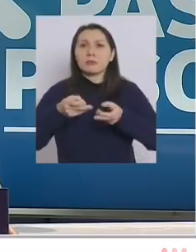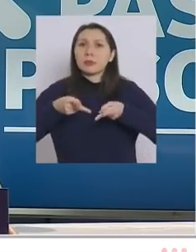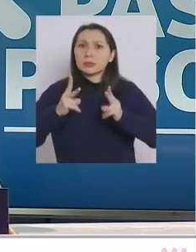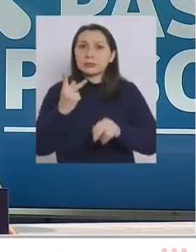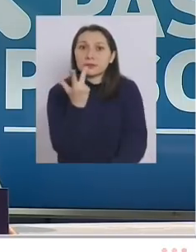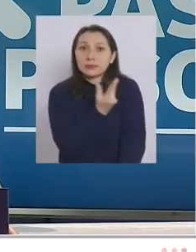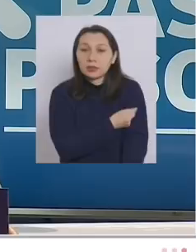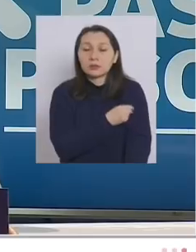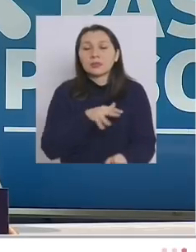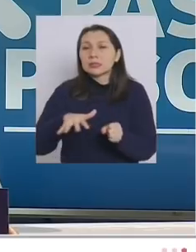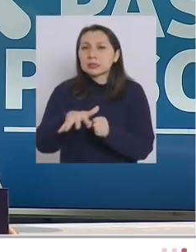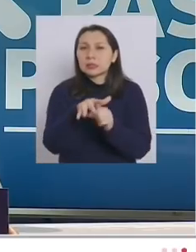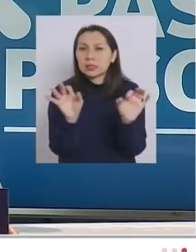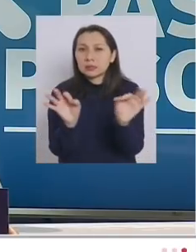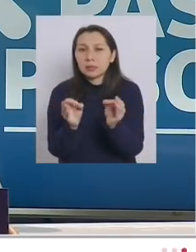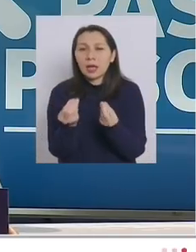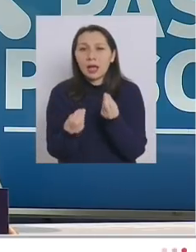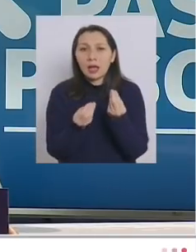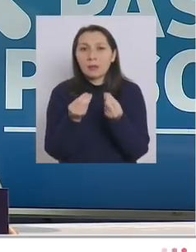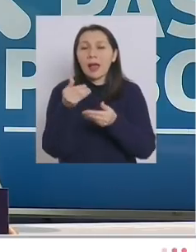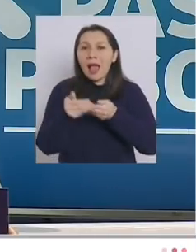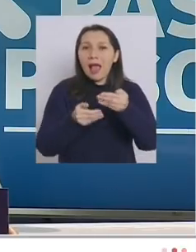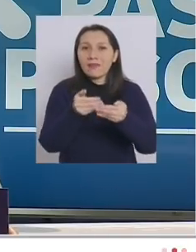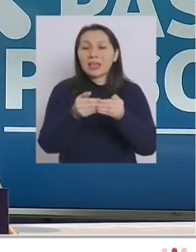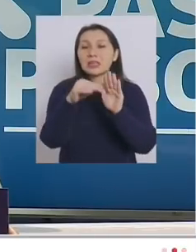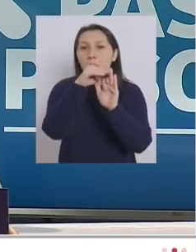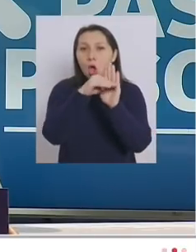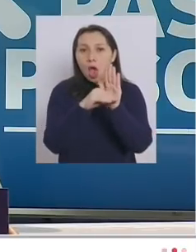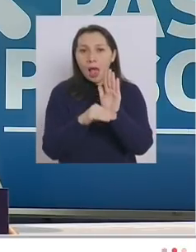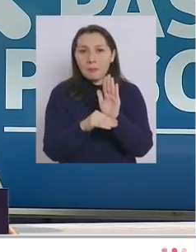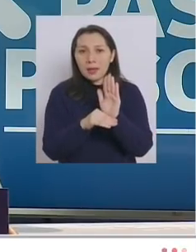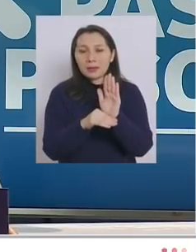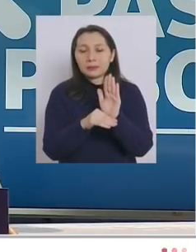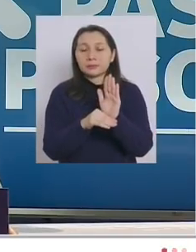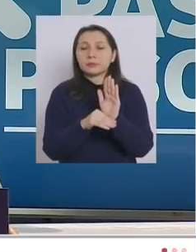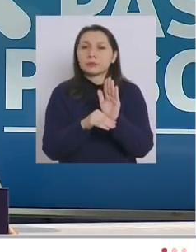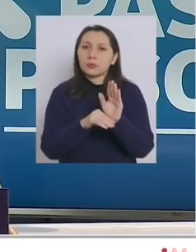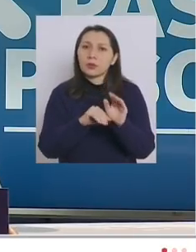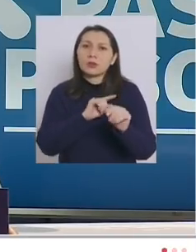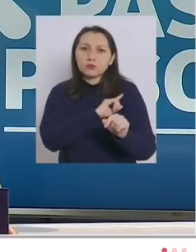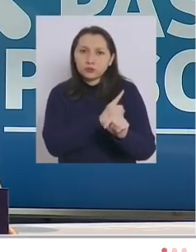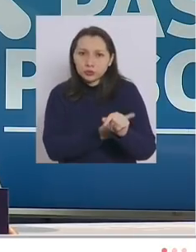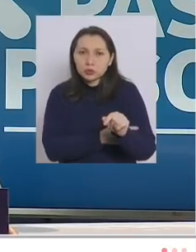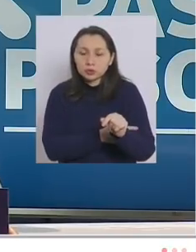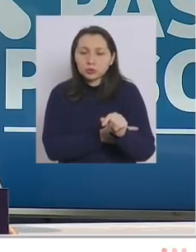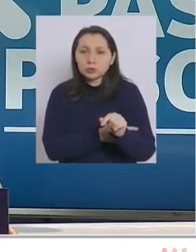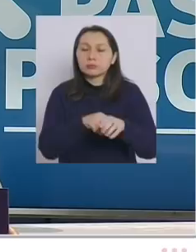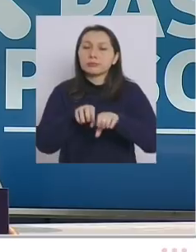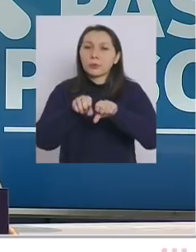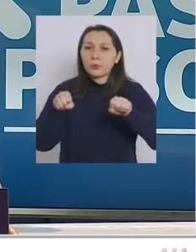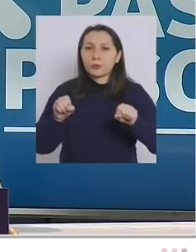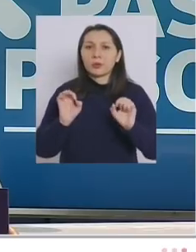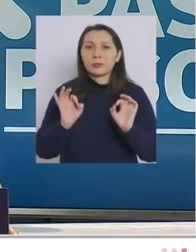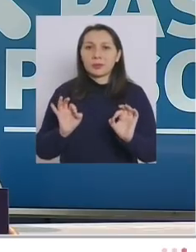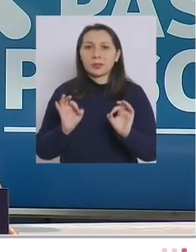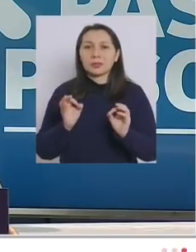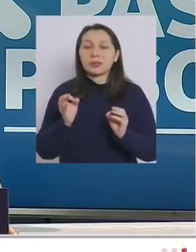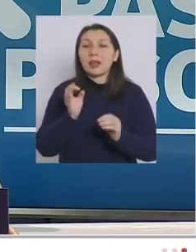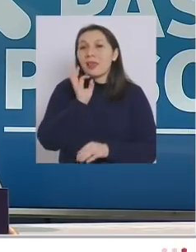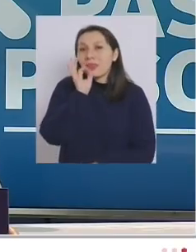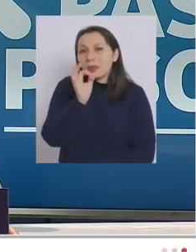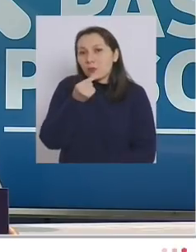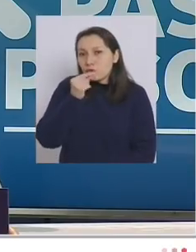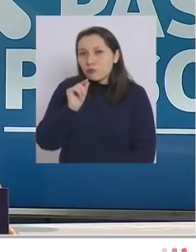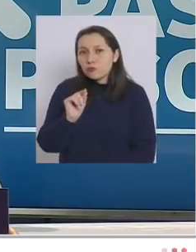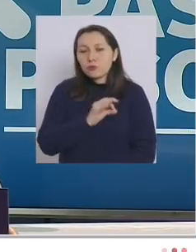efectividad, quiero contextualizar un poco el avance del programa, fortaleciendo y confirmando un poco lo que dijo